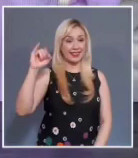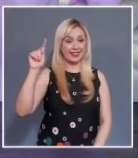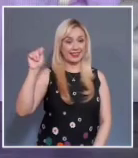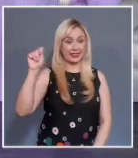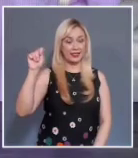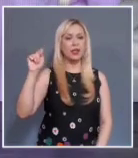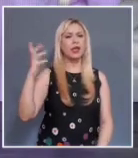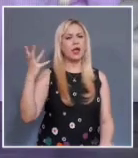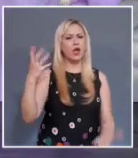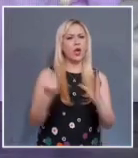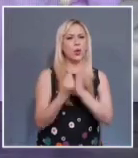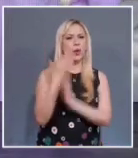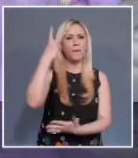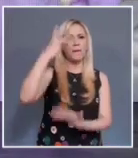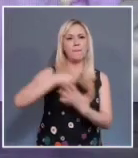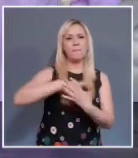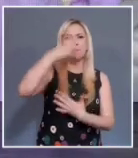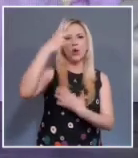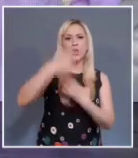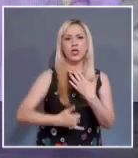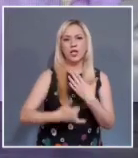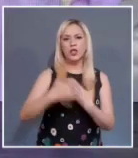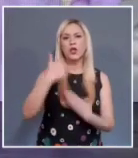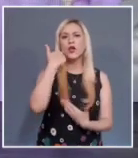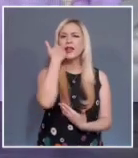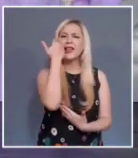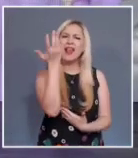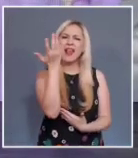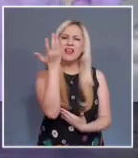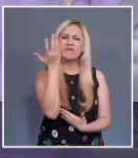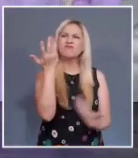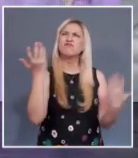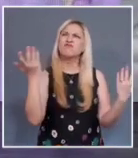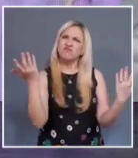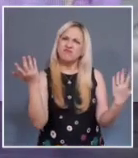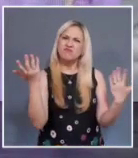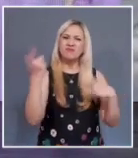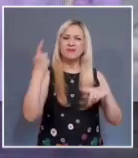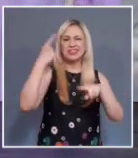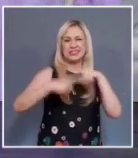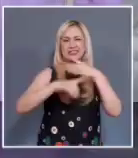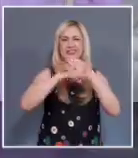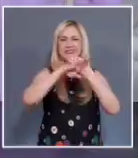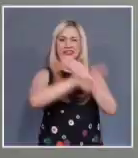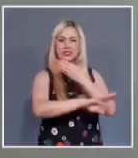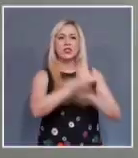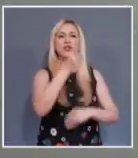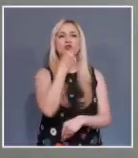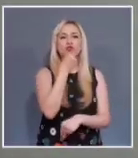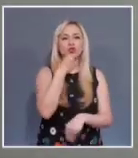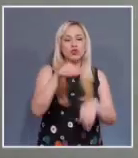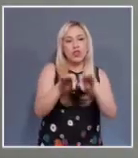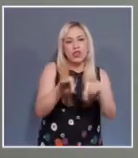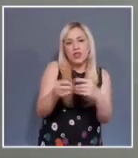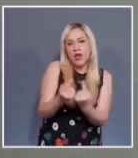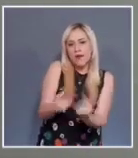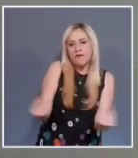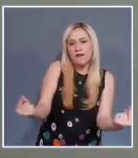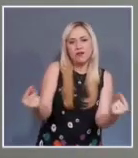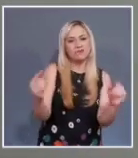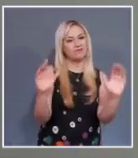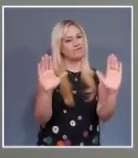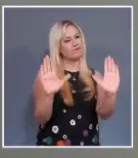Accionar, con el que busca generar acciones que permitan erradicar el trabajo infantil. ¿Sabías que en México